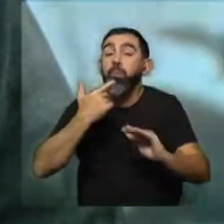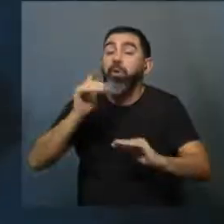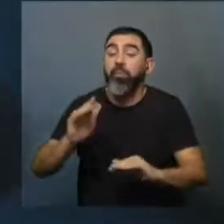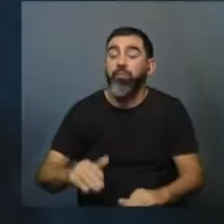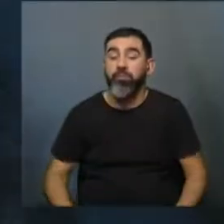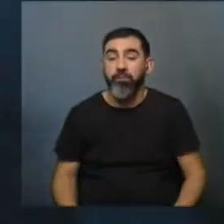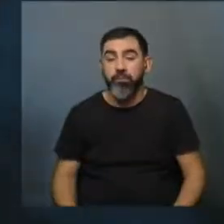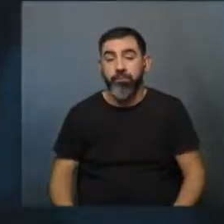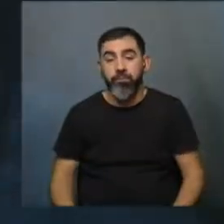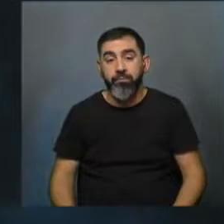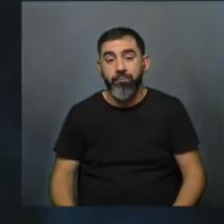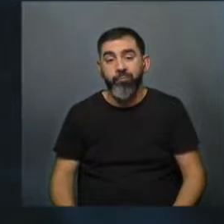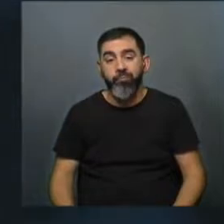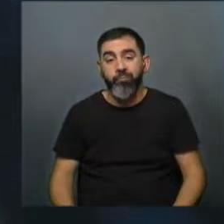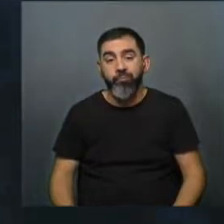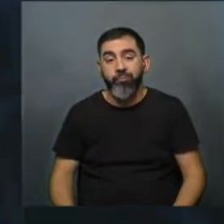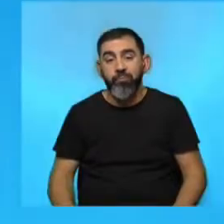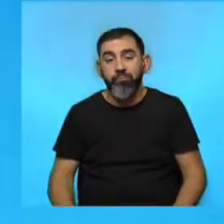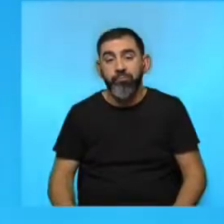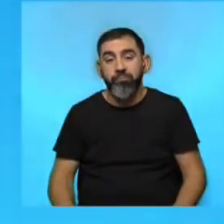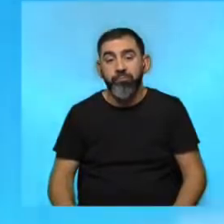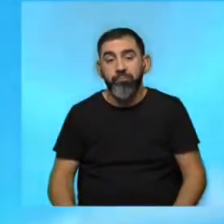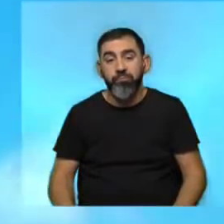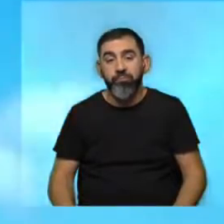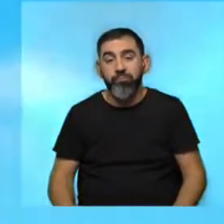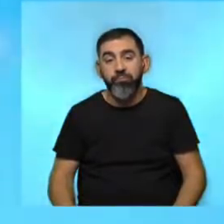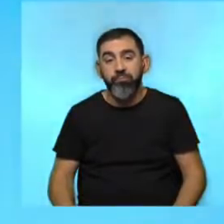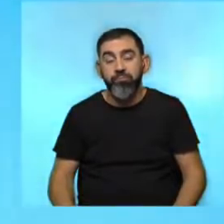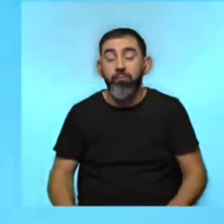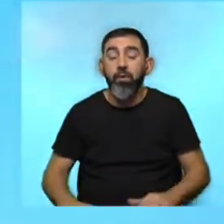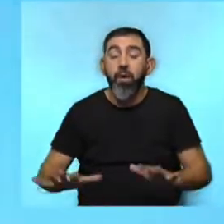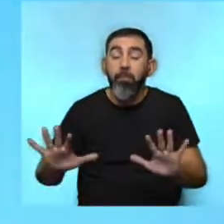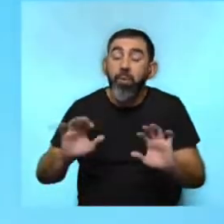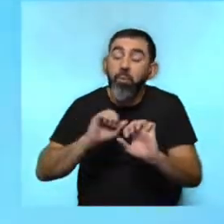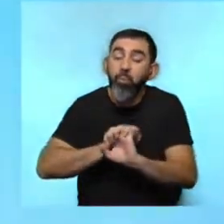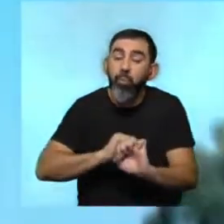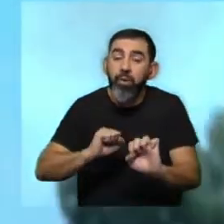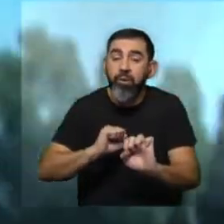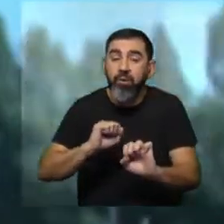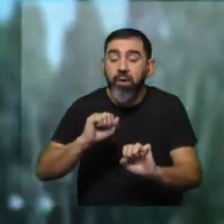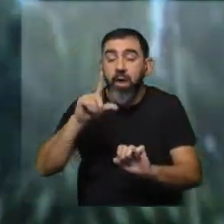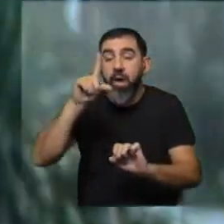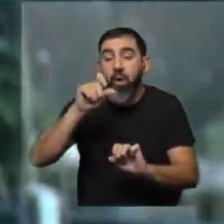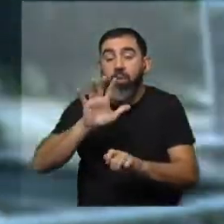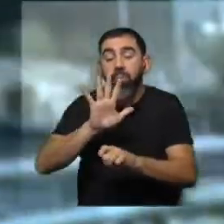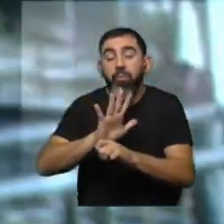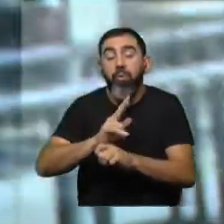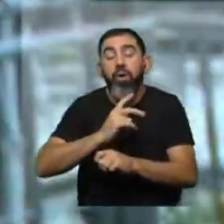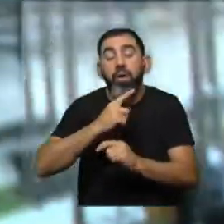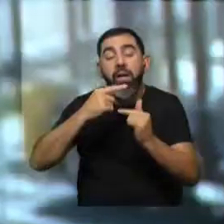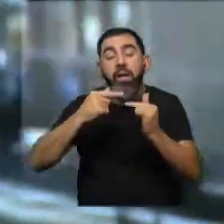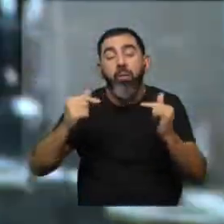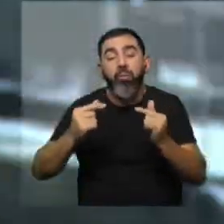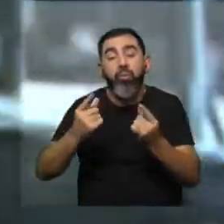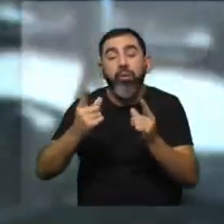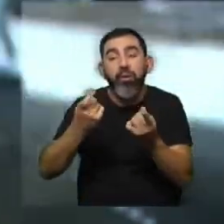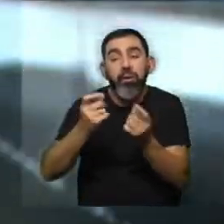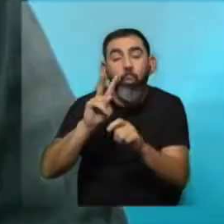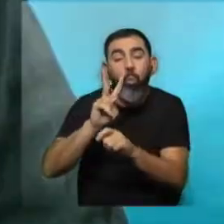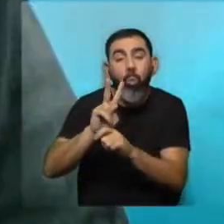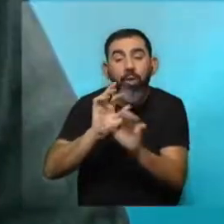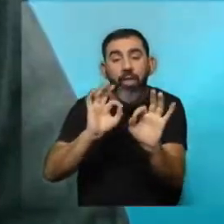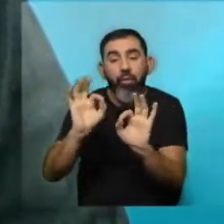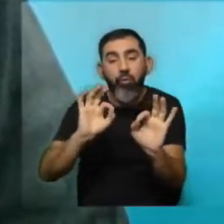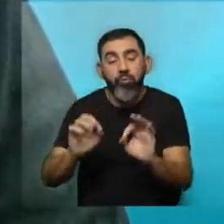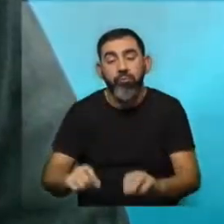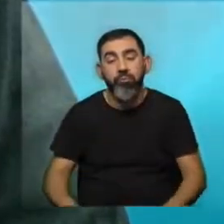Todo un tema, pero también tal vez pase por ahí la posibilidad de visualizar el agua como un recurso que merece cierto cuidado, ¿no? Y